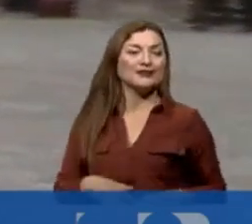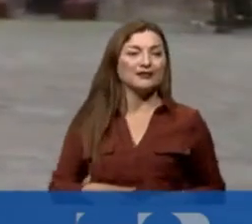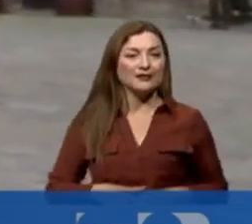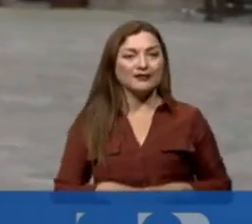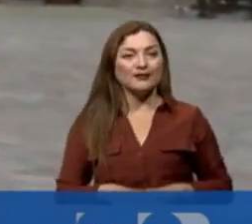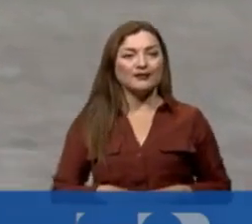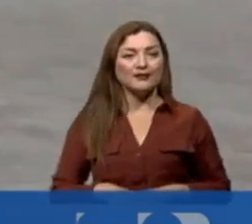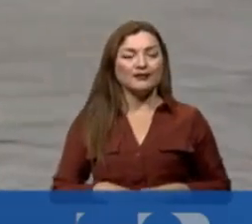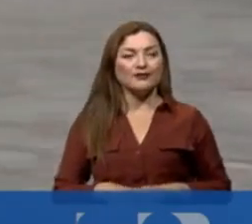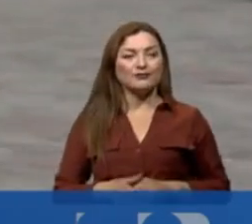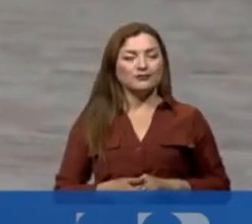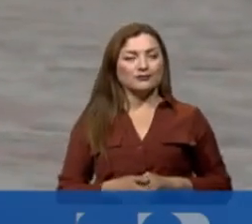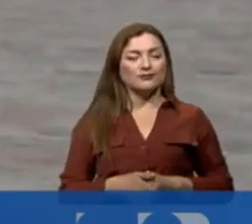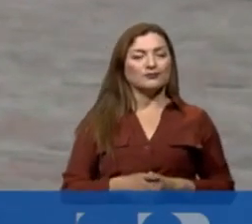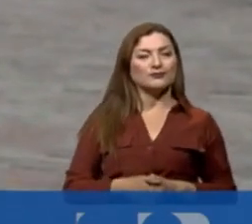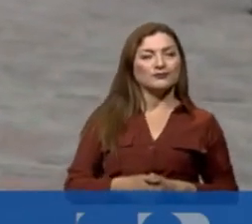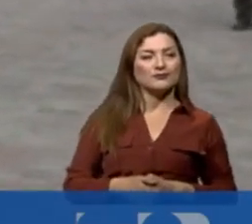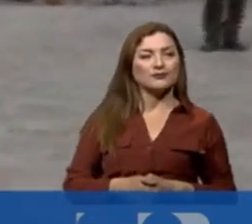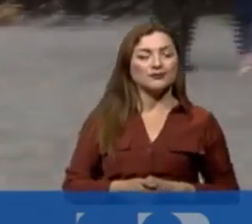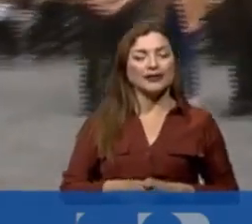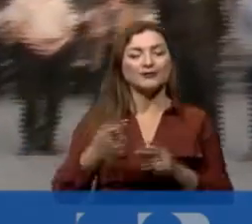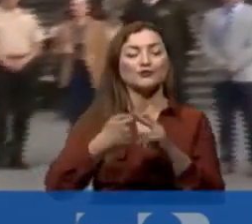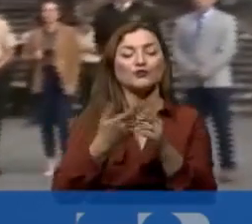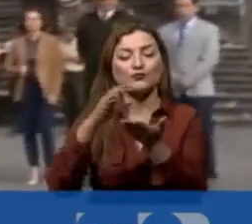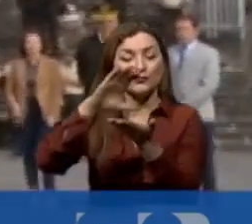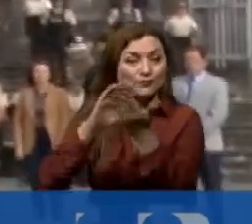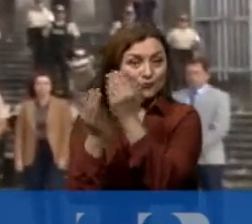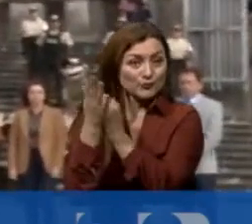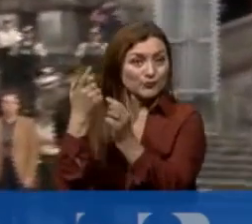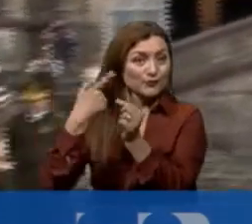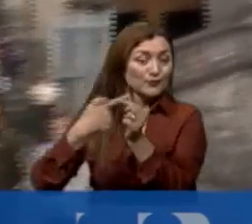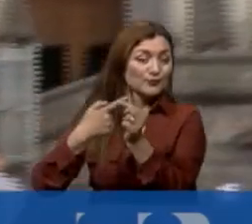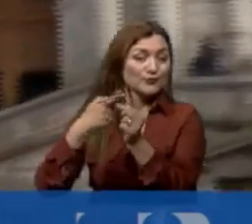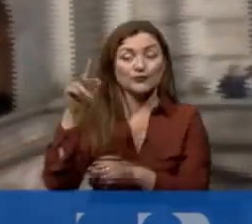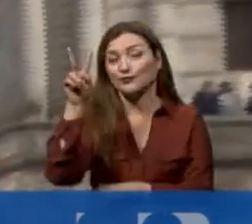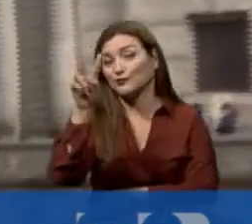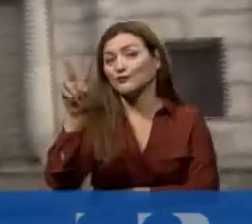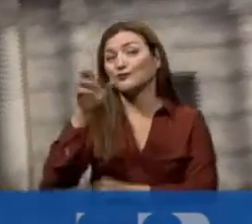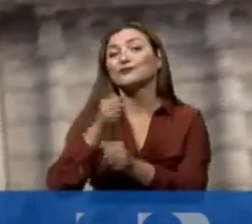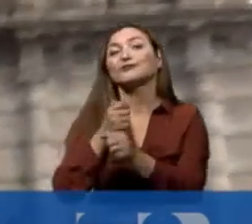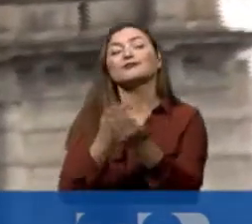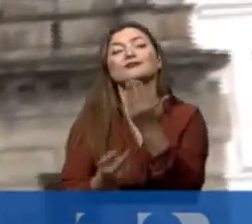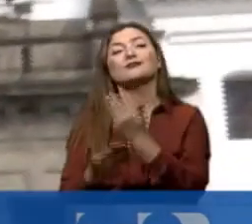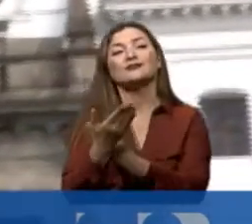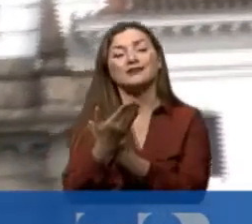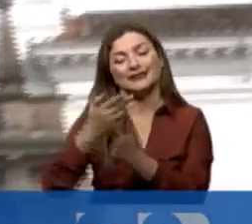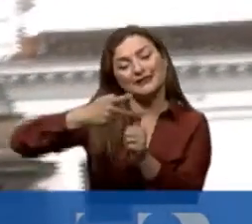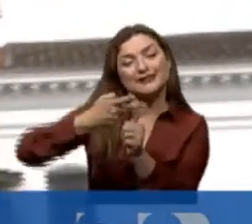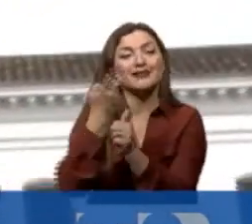iniciado precisamente en el Centro Histórico de Quito. Este viernes se realizará precisamente